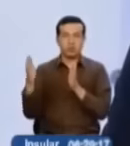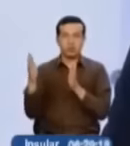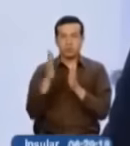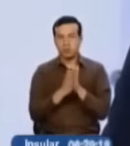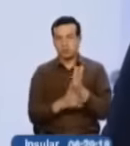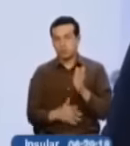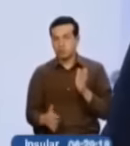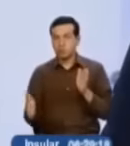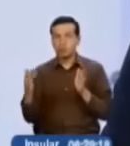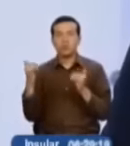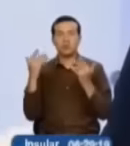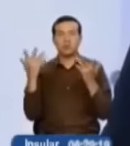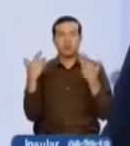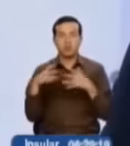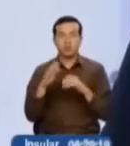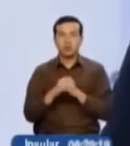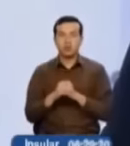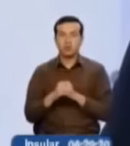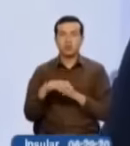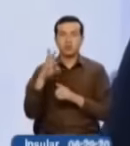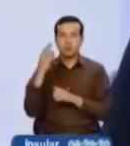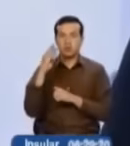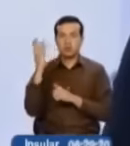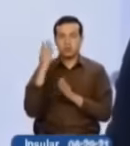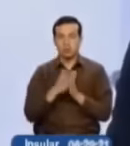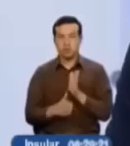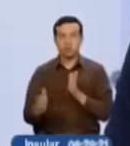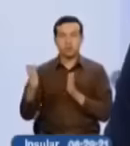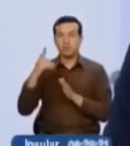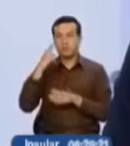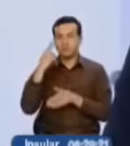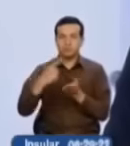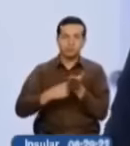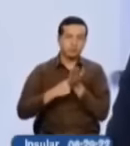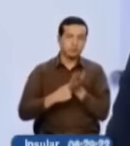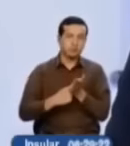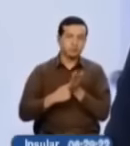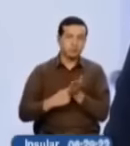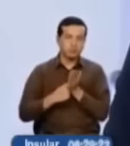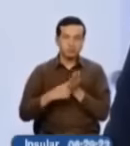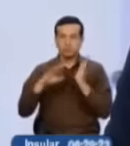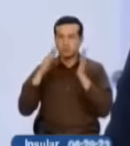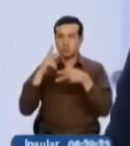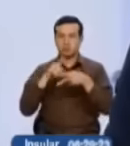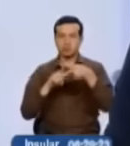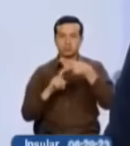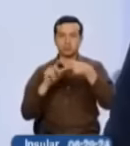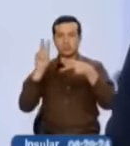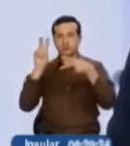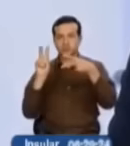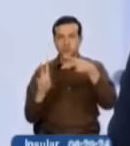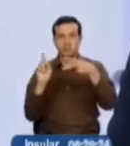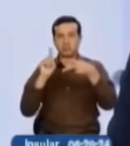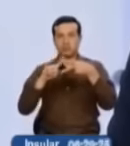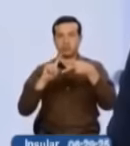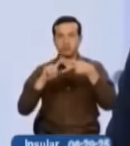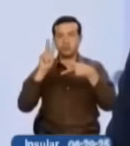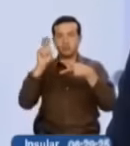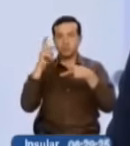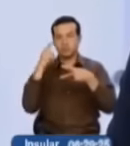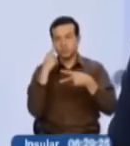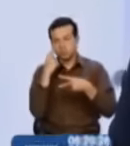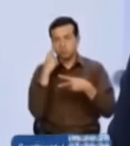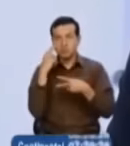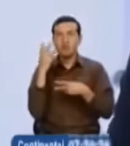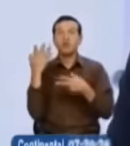esta ocasión tenemos la edición 16. Justamente el análisis se centra en dos factores, ¿no es cierto? Uno es en las tendencias